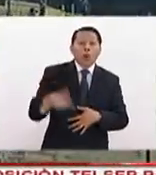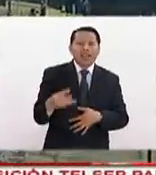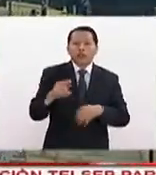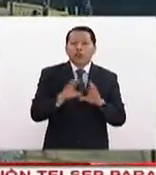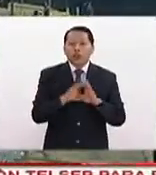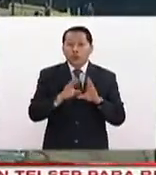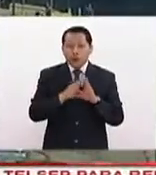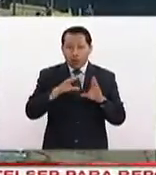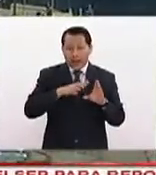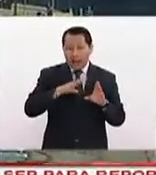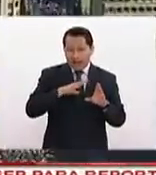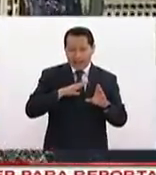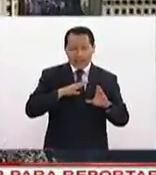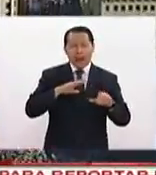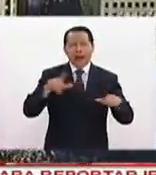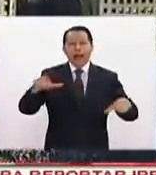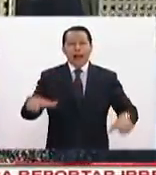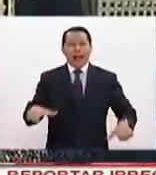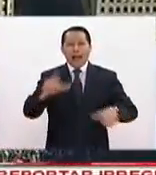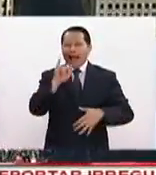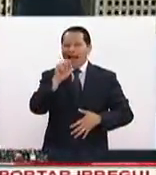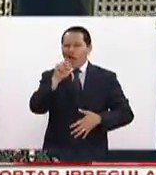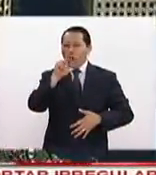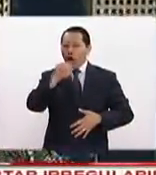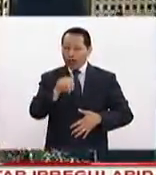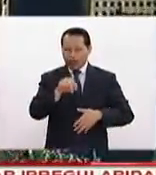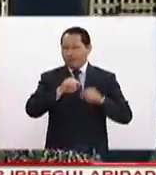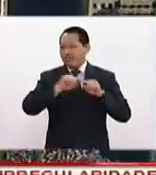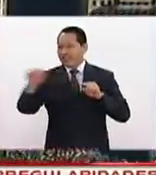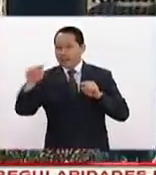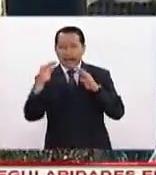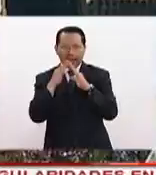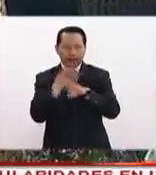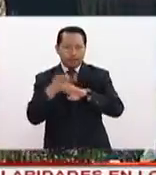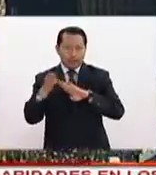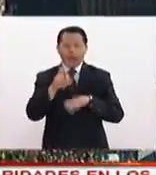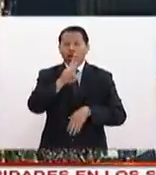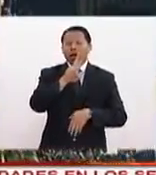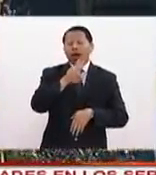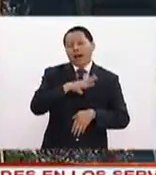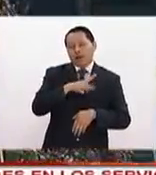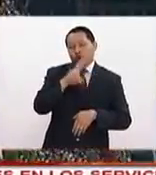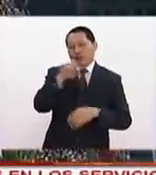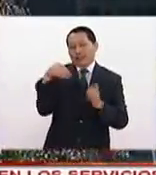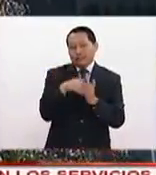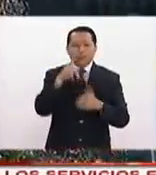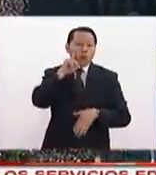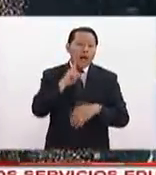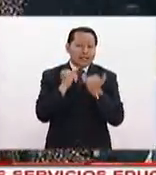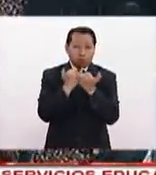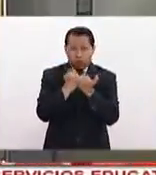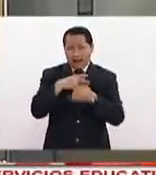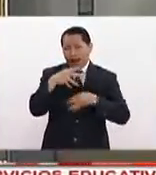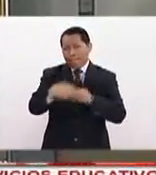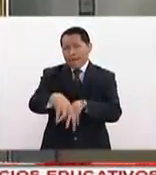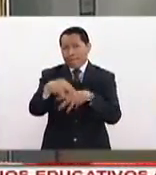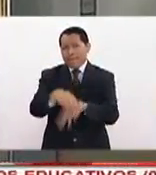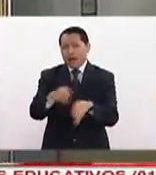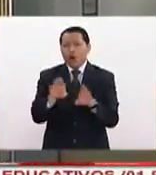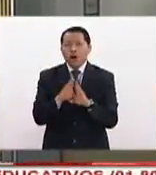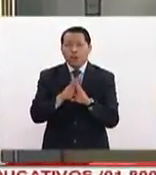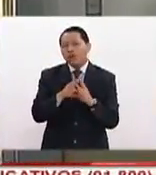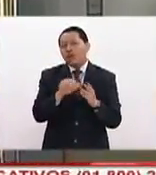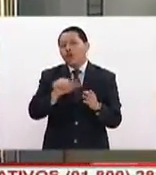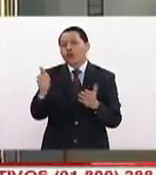del monumento de Lincoln hacia la Casa Blanca. En Los Ángeles fueron más de 200,000 mujeres e incluso la marcha también se llevó a cabo en